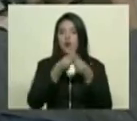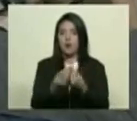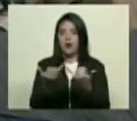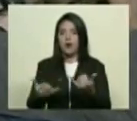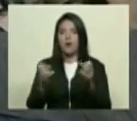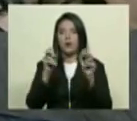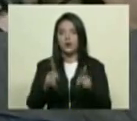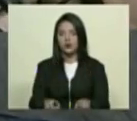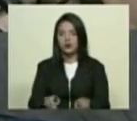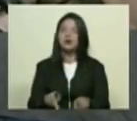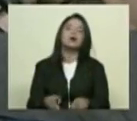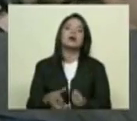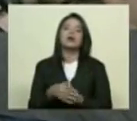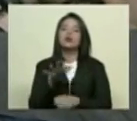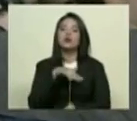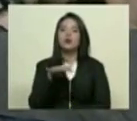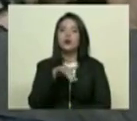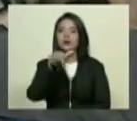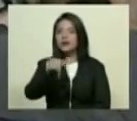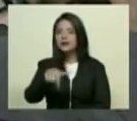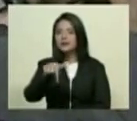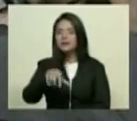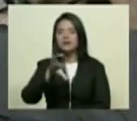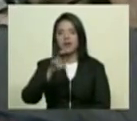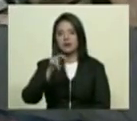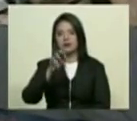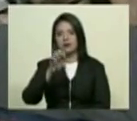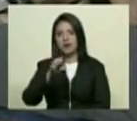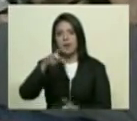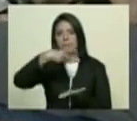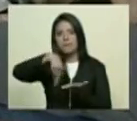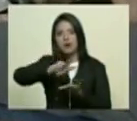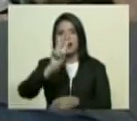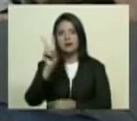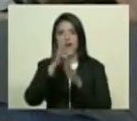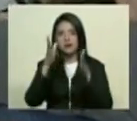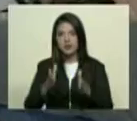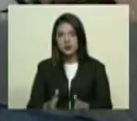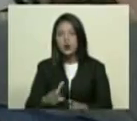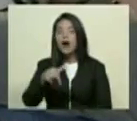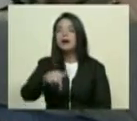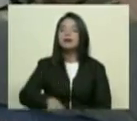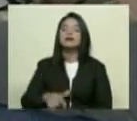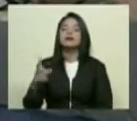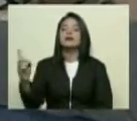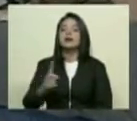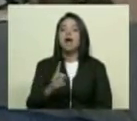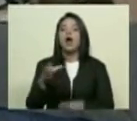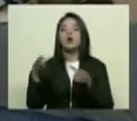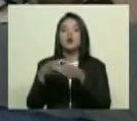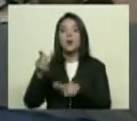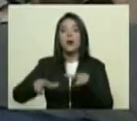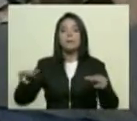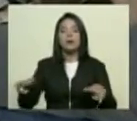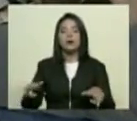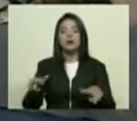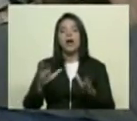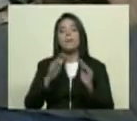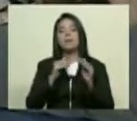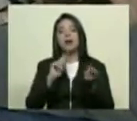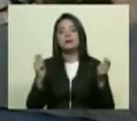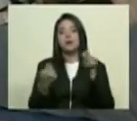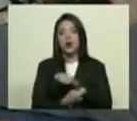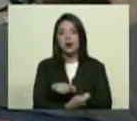en la sede del datacenter del consejo nacional electoral en plaza venezuela tenemos la presidencia del grupo de electores esperanza por el cambio